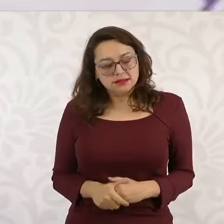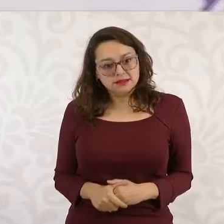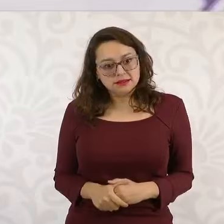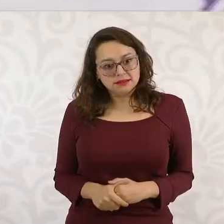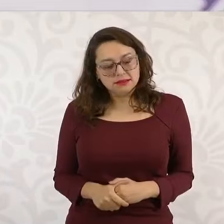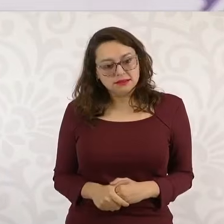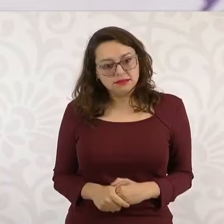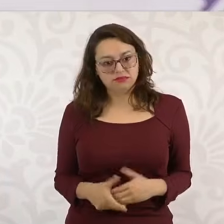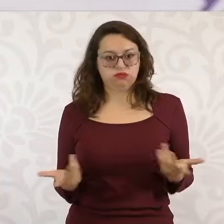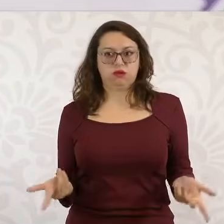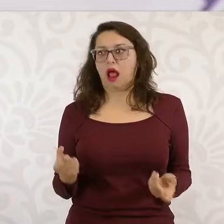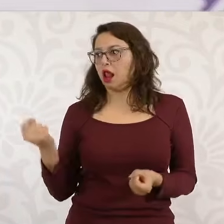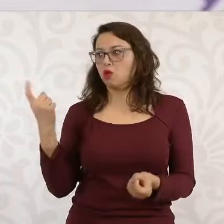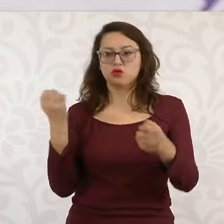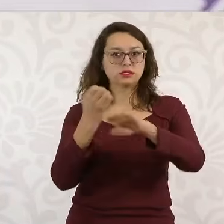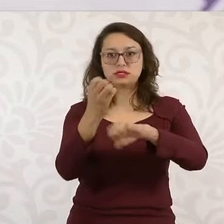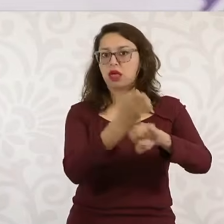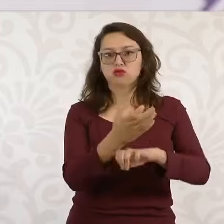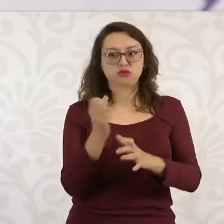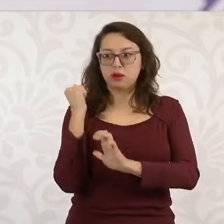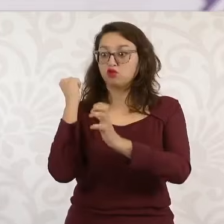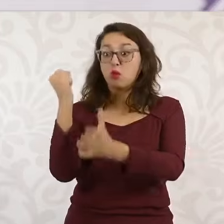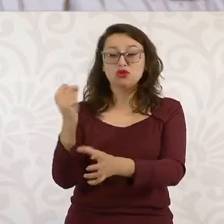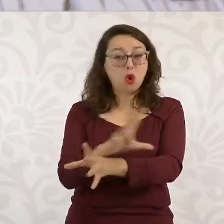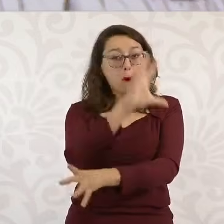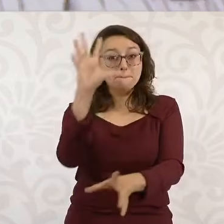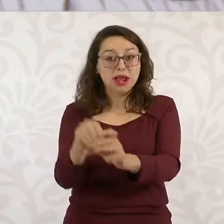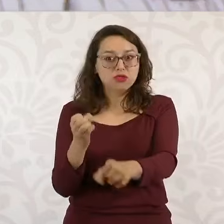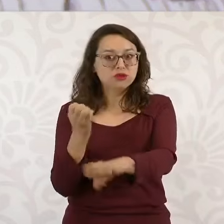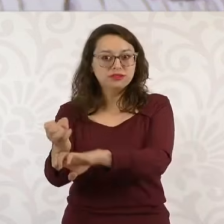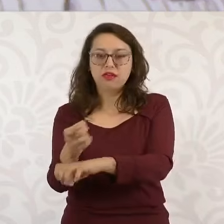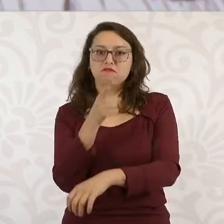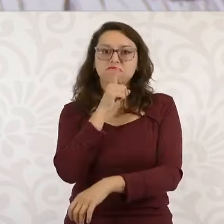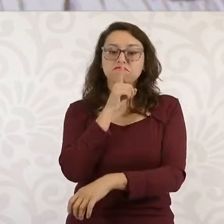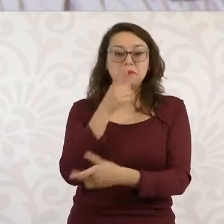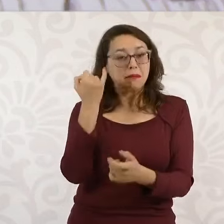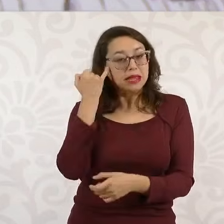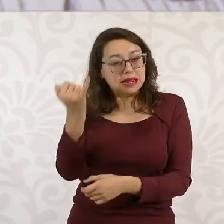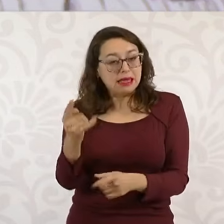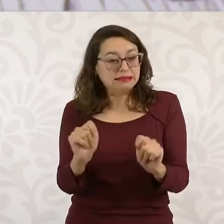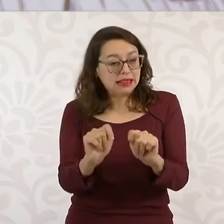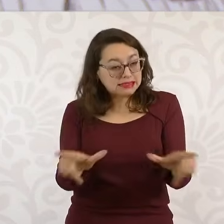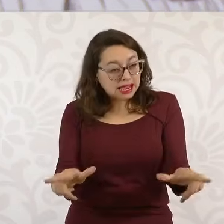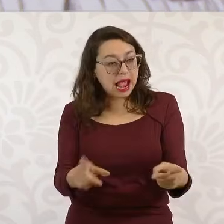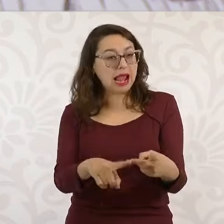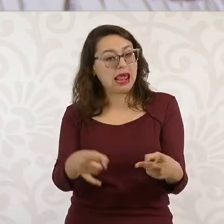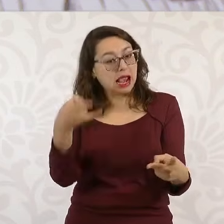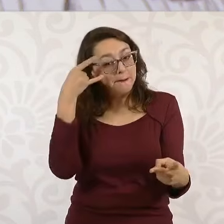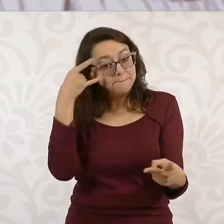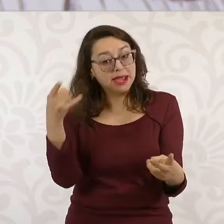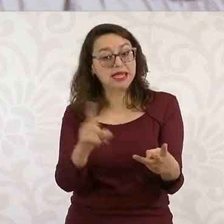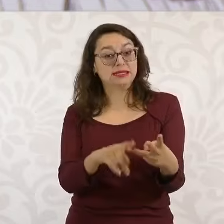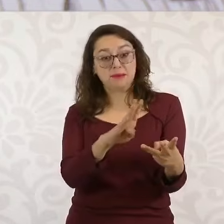más de lo que tienen estados de la República. Imagínense lo que significaría para Tlaxcala, para Campeche, para Baja